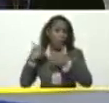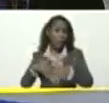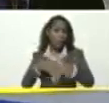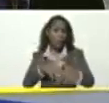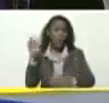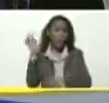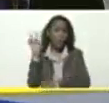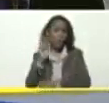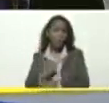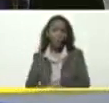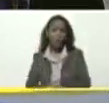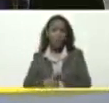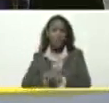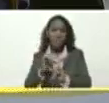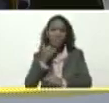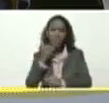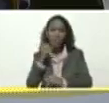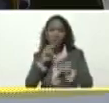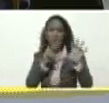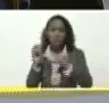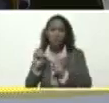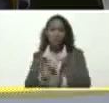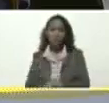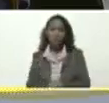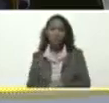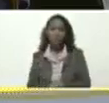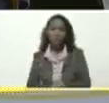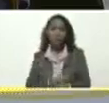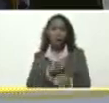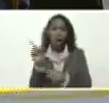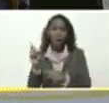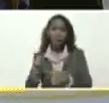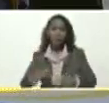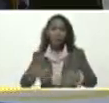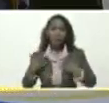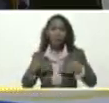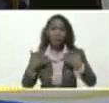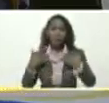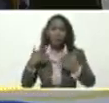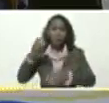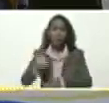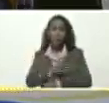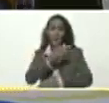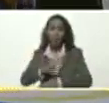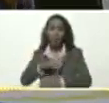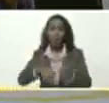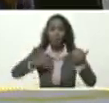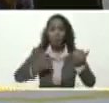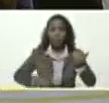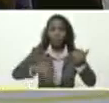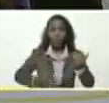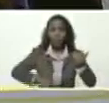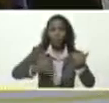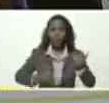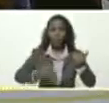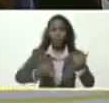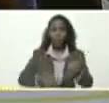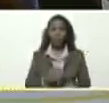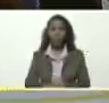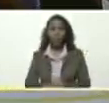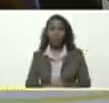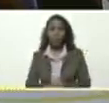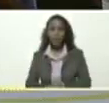venezolana, finales de los 70, ¿no? Con aquella alegría, el canto de Alí, el canto del